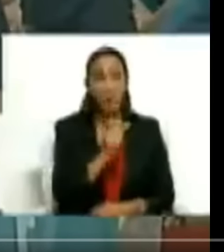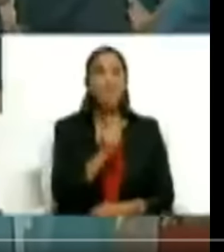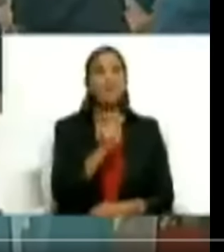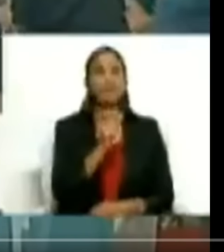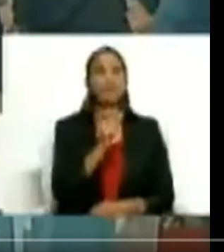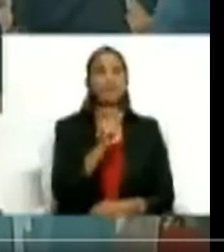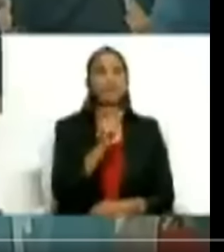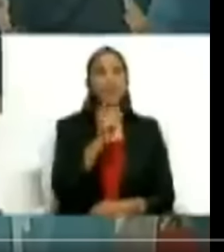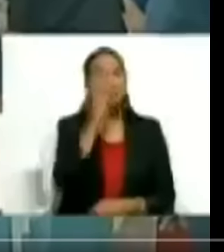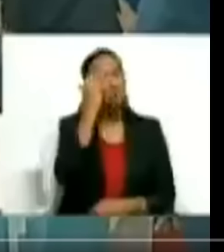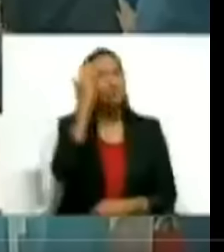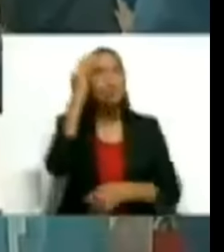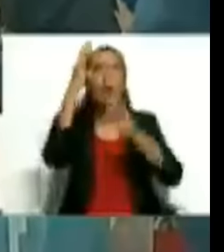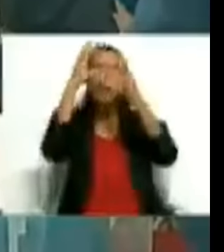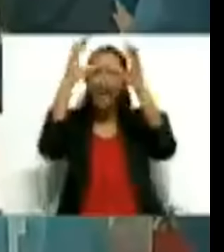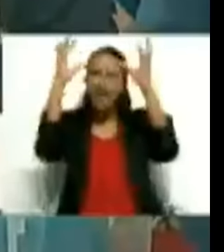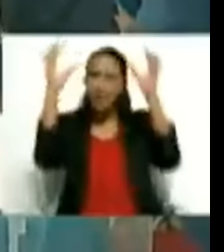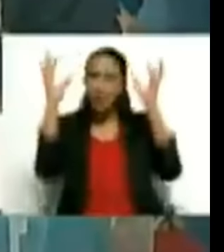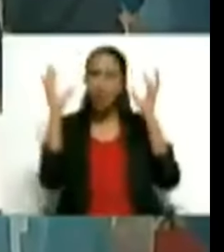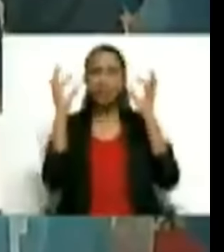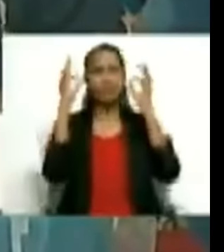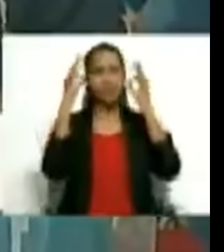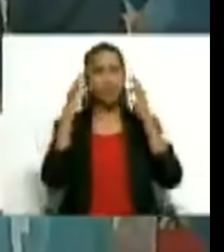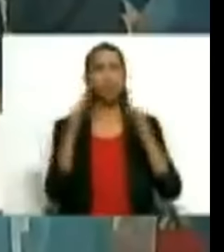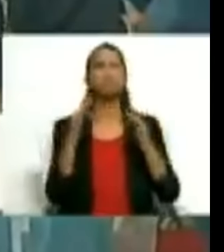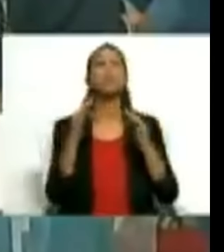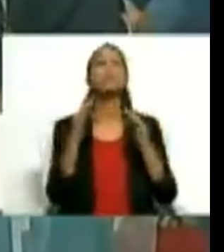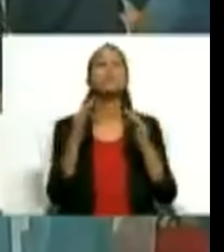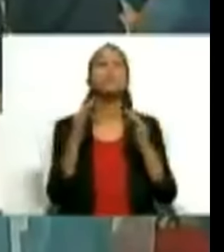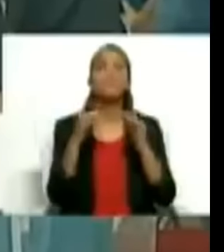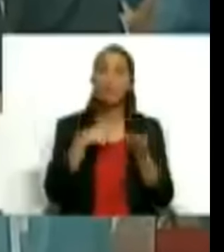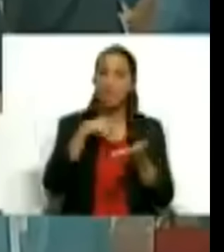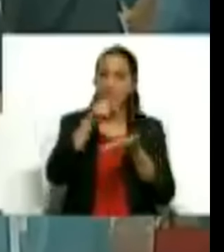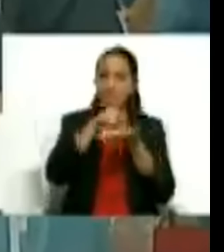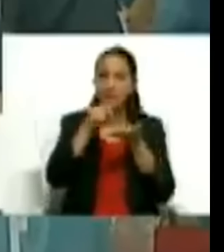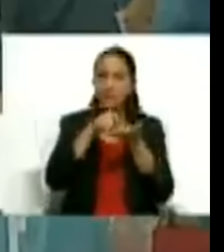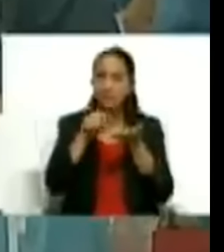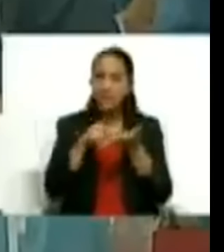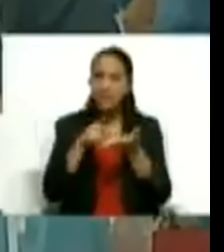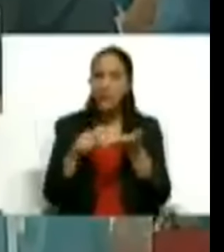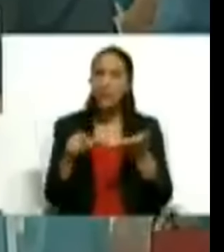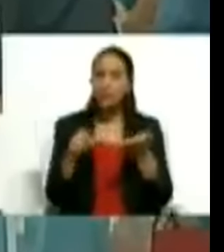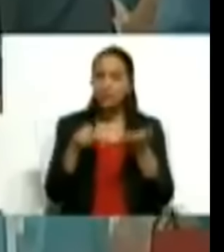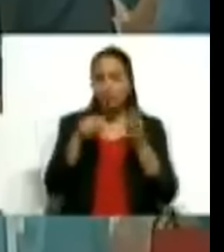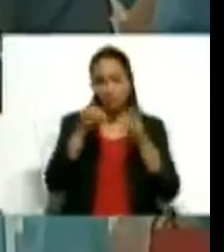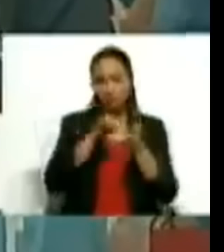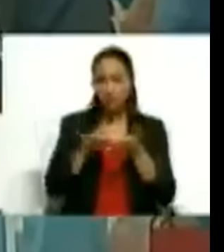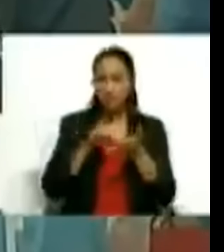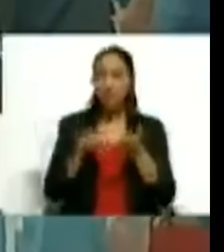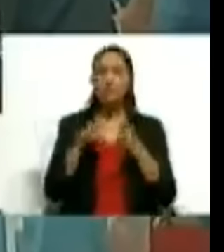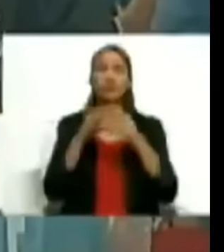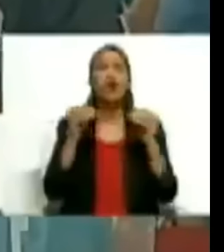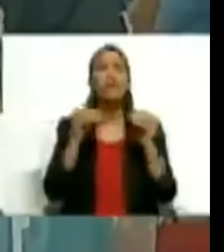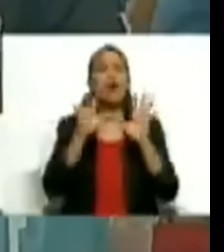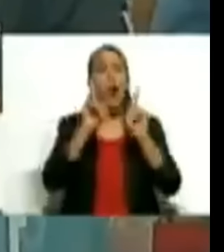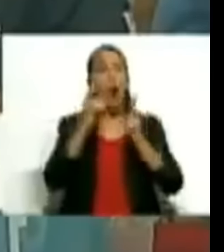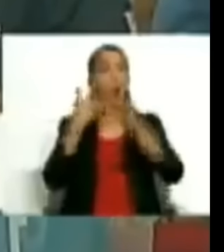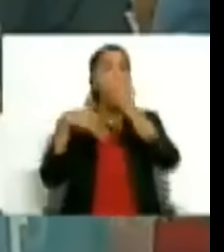más justo. Te escribo por todos los que hoy, a 11 años de esa gris, amarga y despreciable tarde de